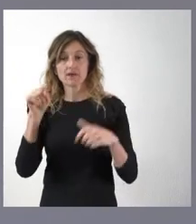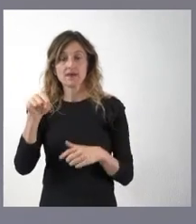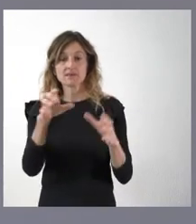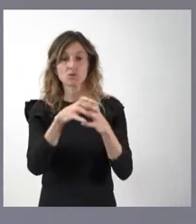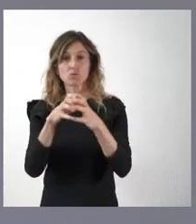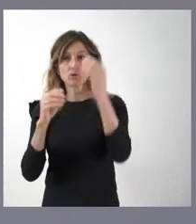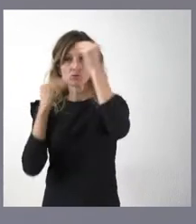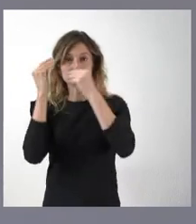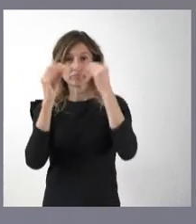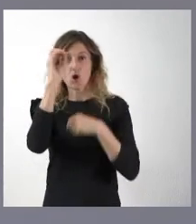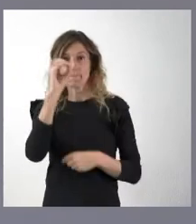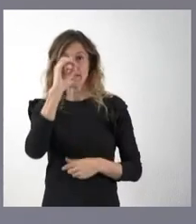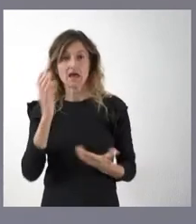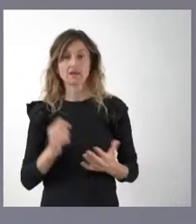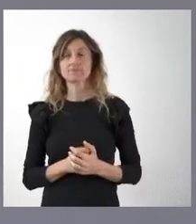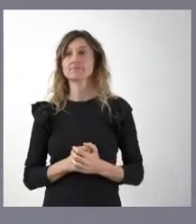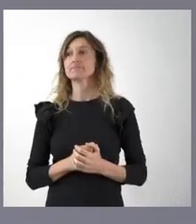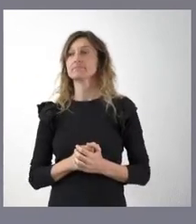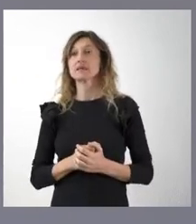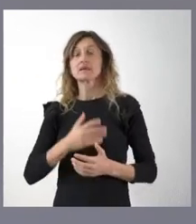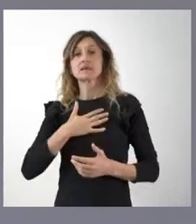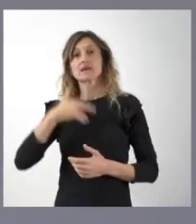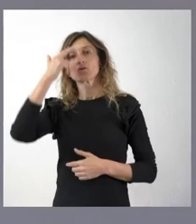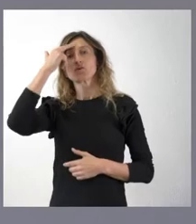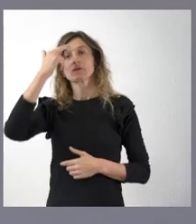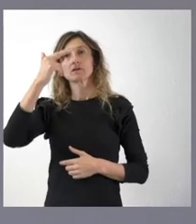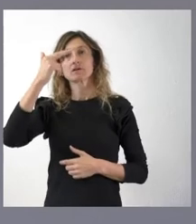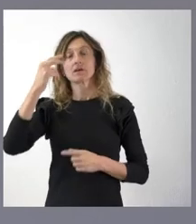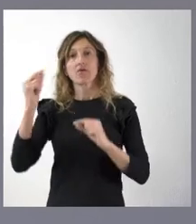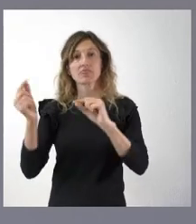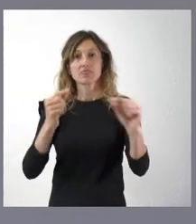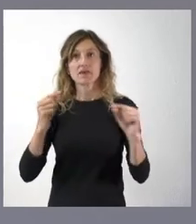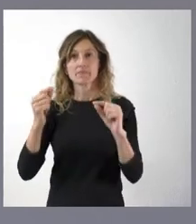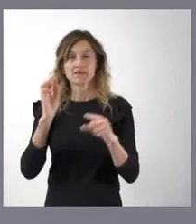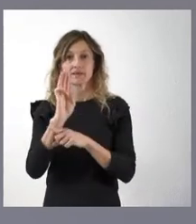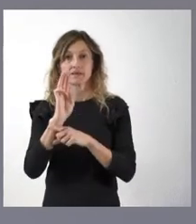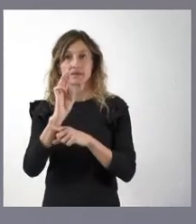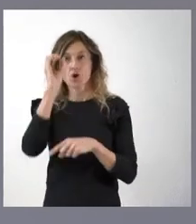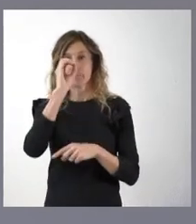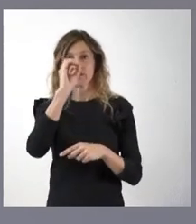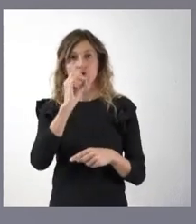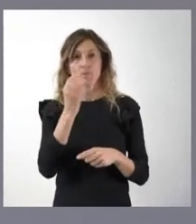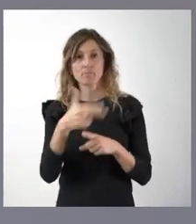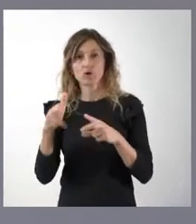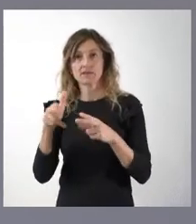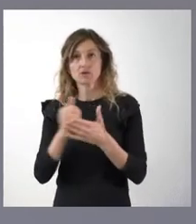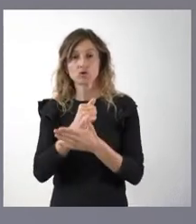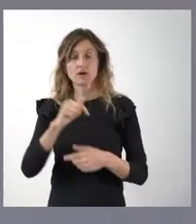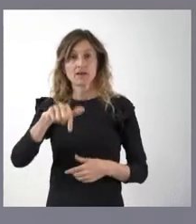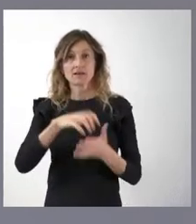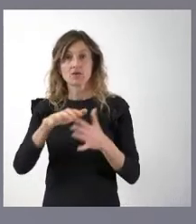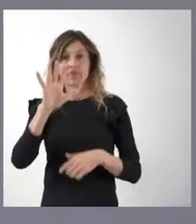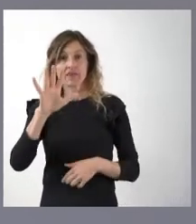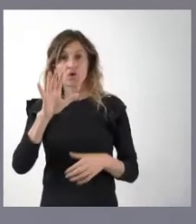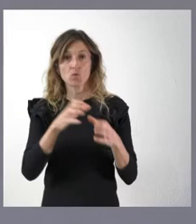pueden opinar Yo le decía que queremos ser respetuosos con el delante parlamentario y por tanto con la posición de todos los políticos en Castilla y León hay cinco grupos parlamentarios